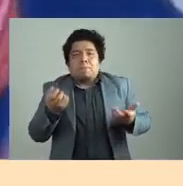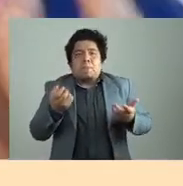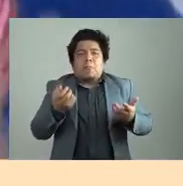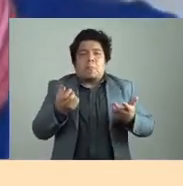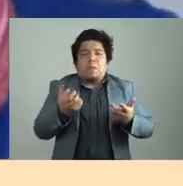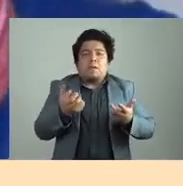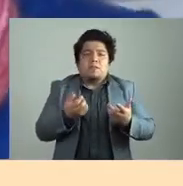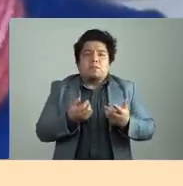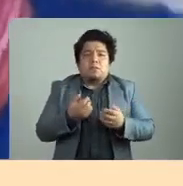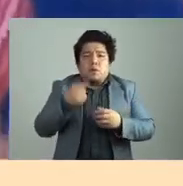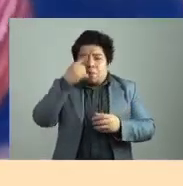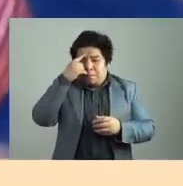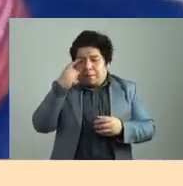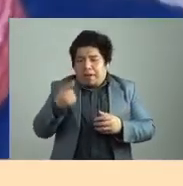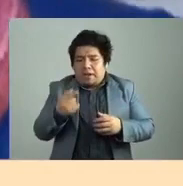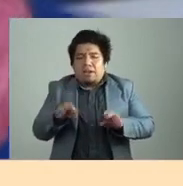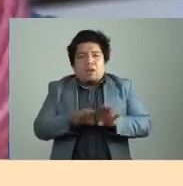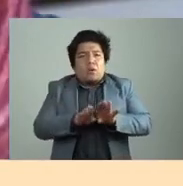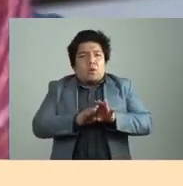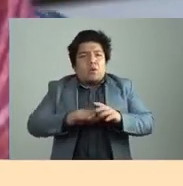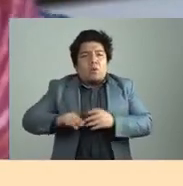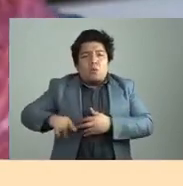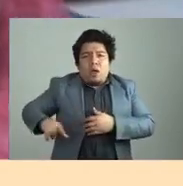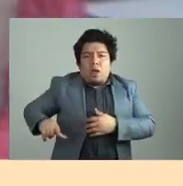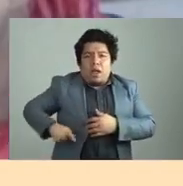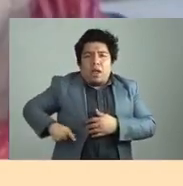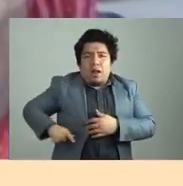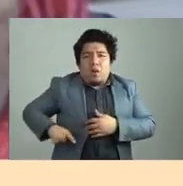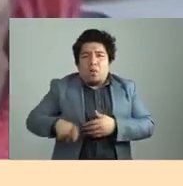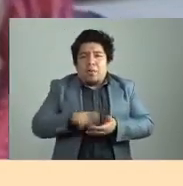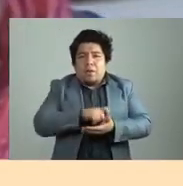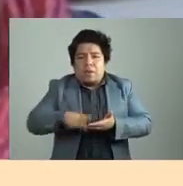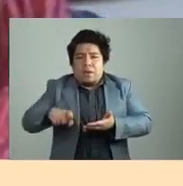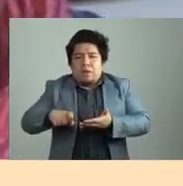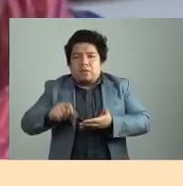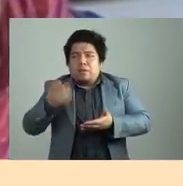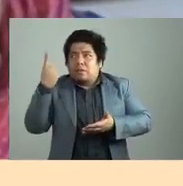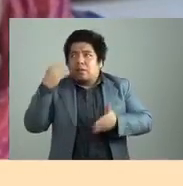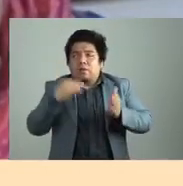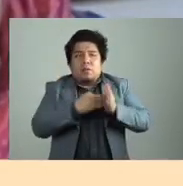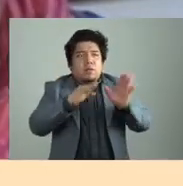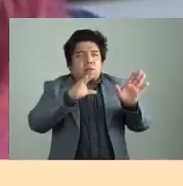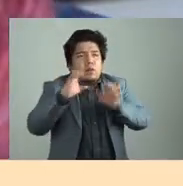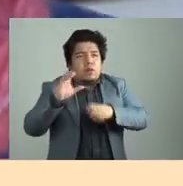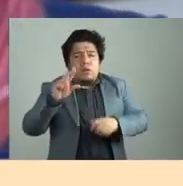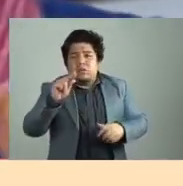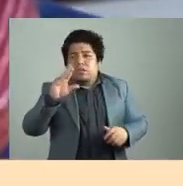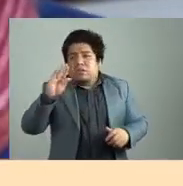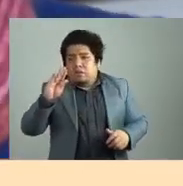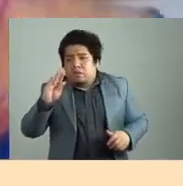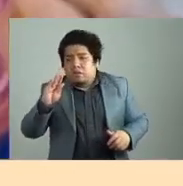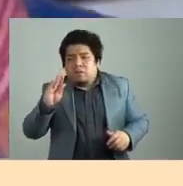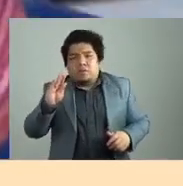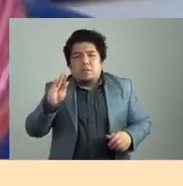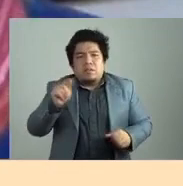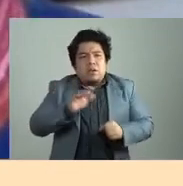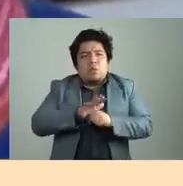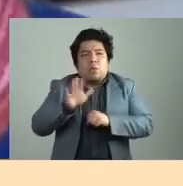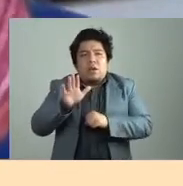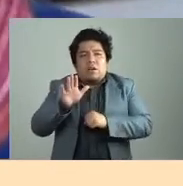respuesta capitalista lo que hemos comprendido en los años 80 y 90 es que la respuesta